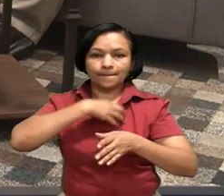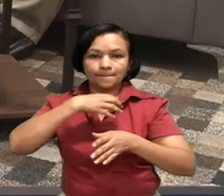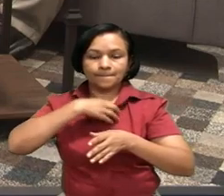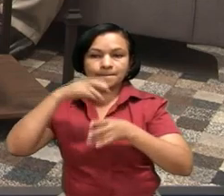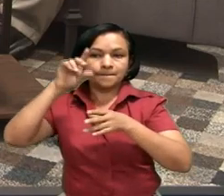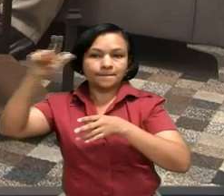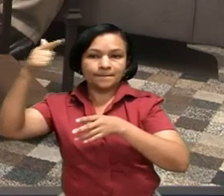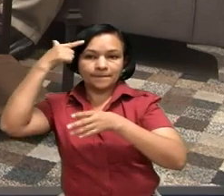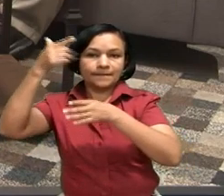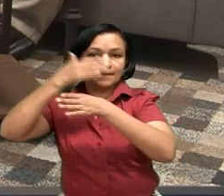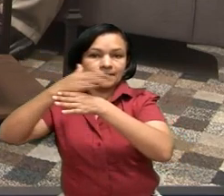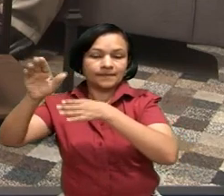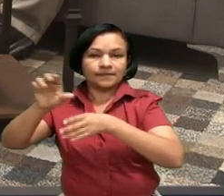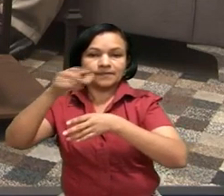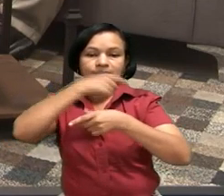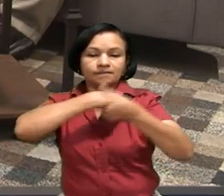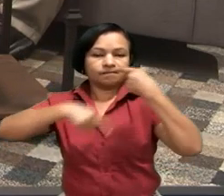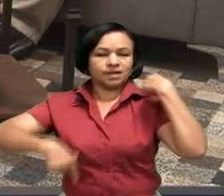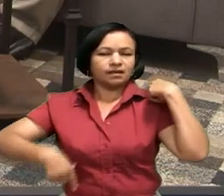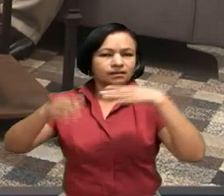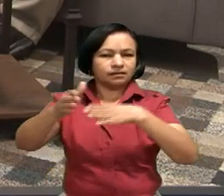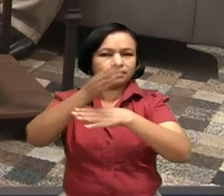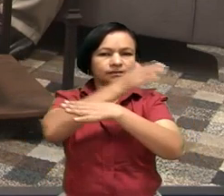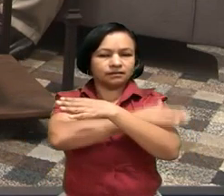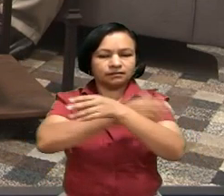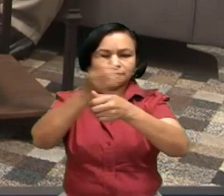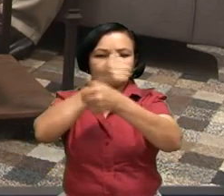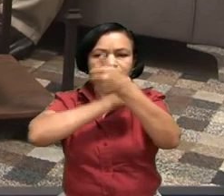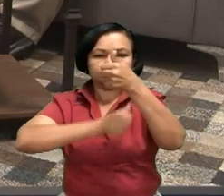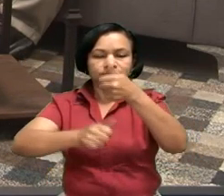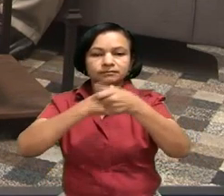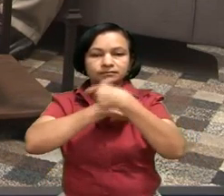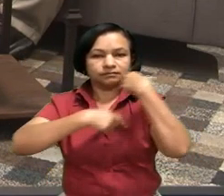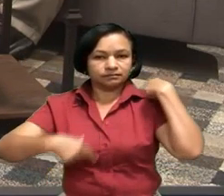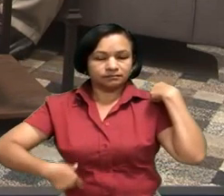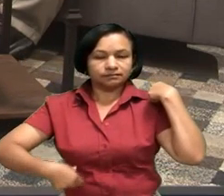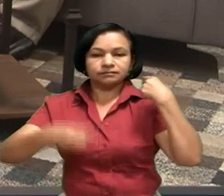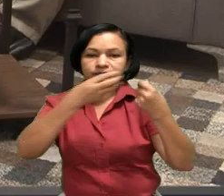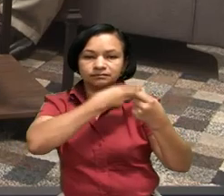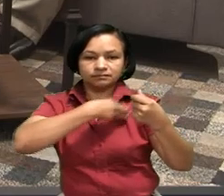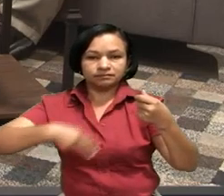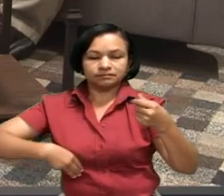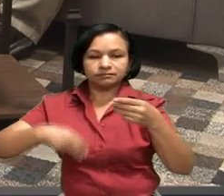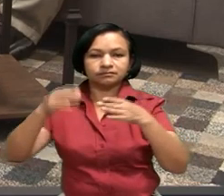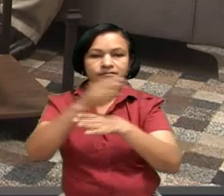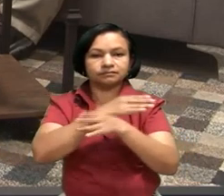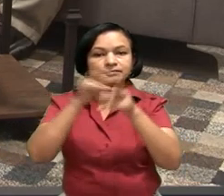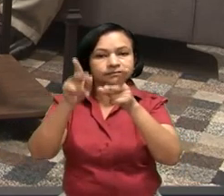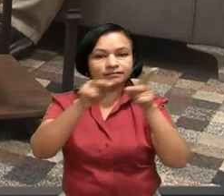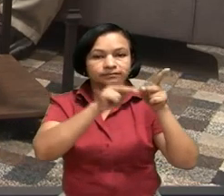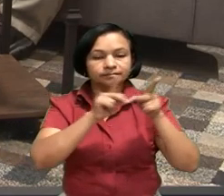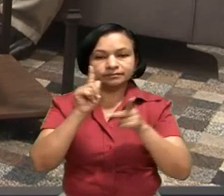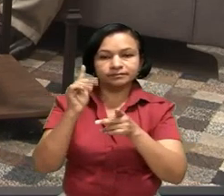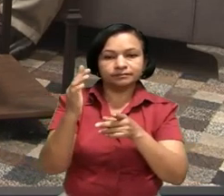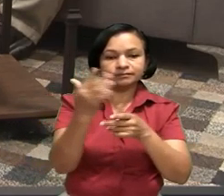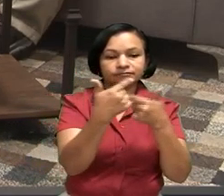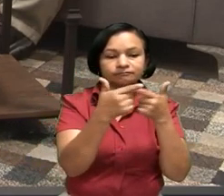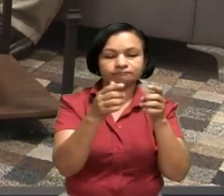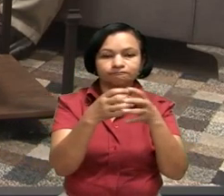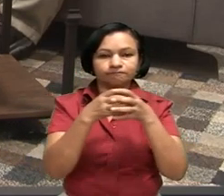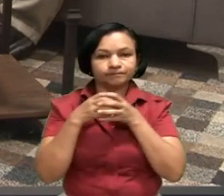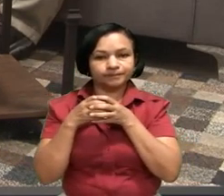de los presidentes de los vicepresidentes de los ministros del protagonismo de todo él con un momento